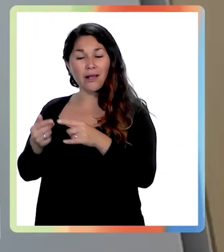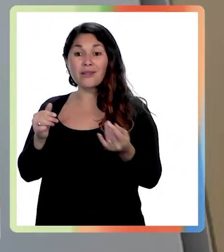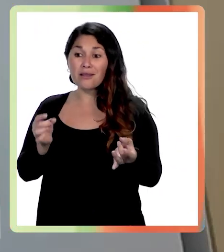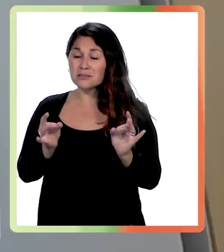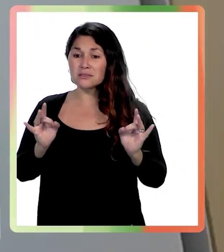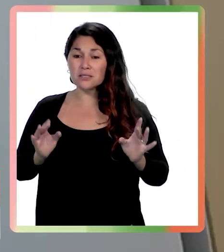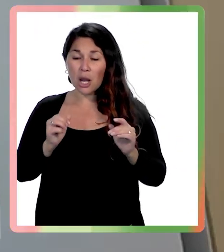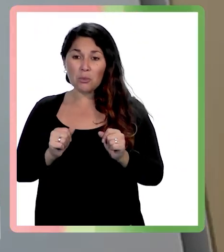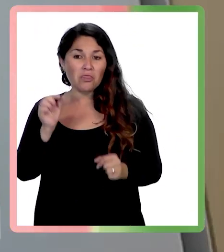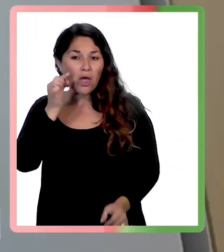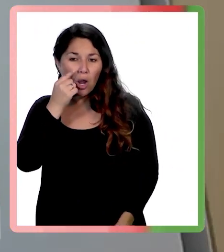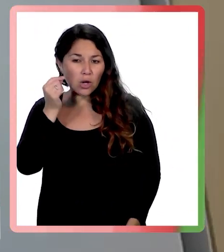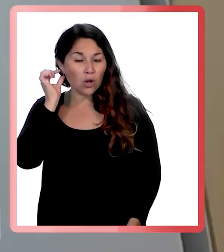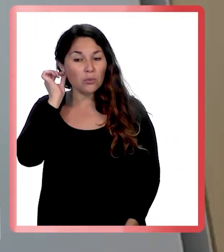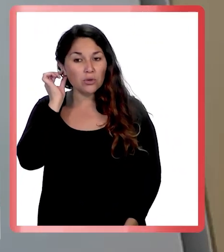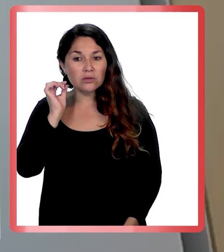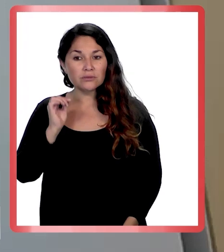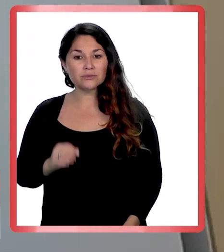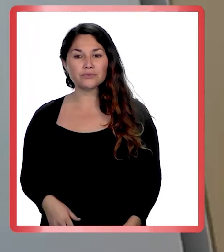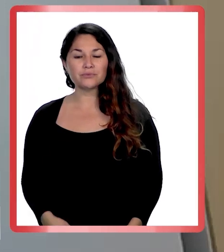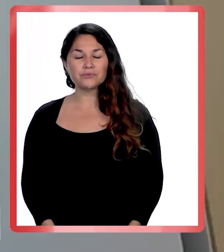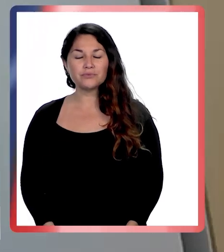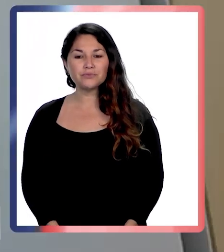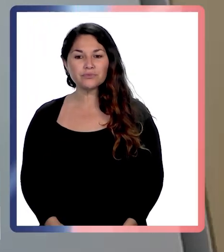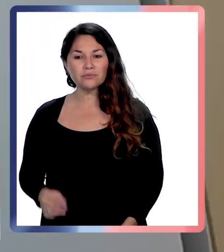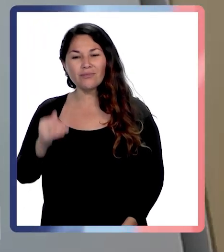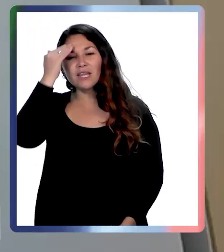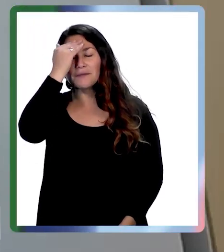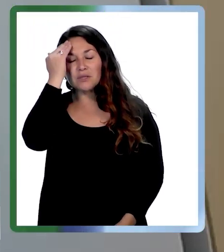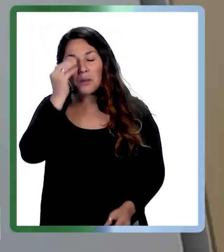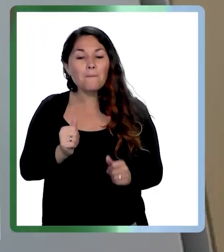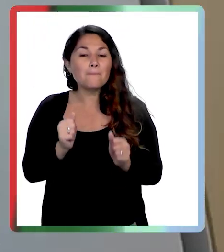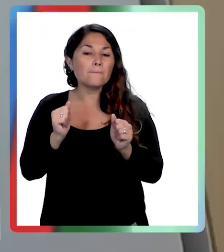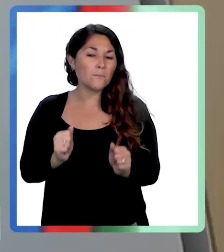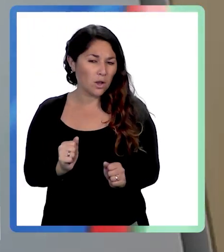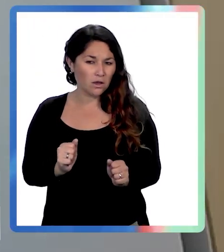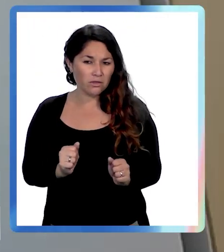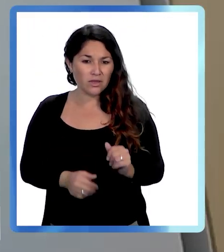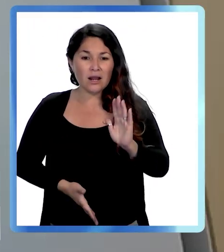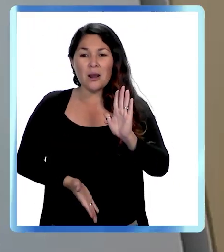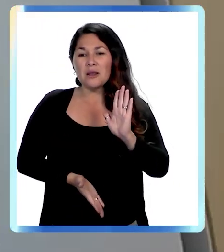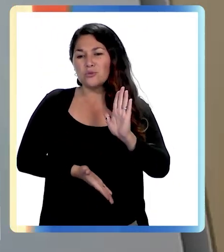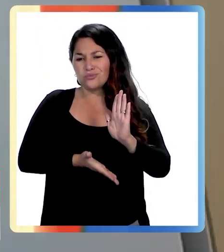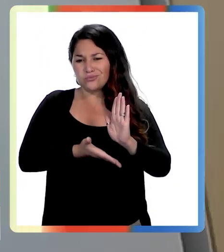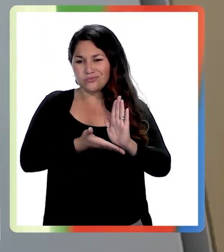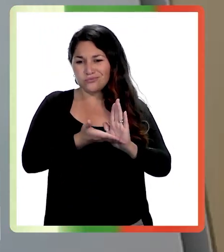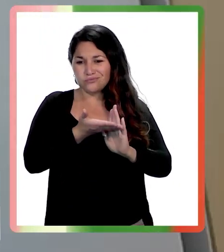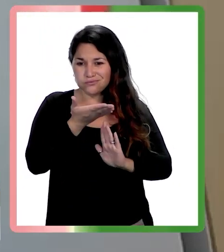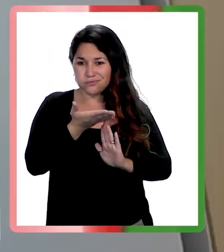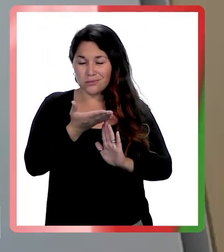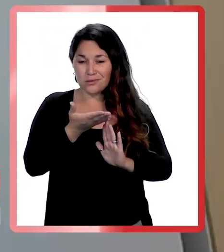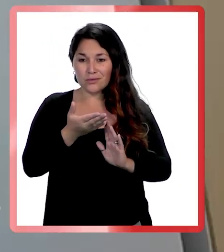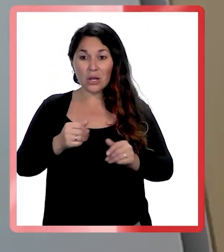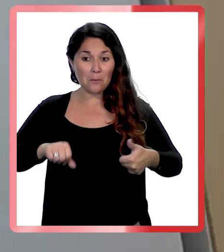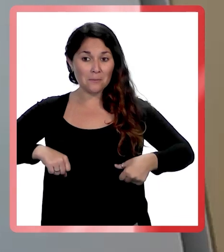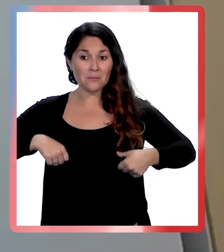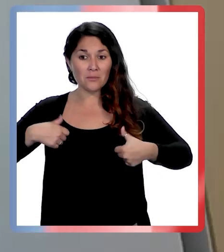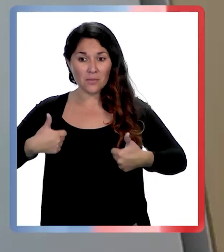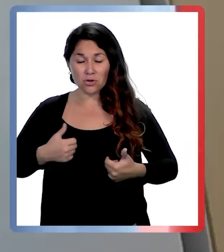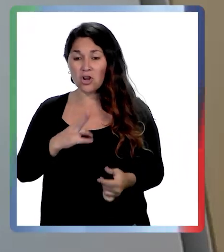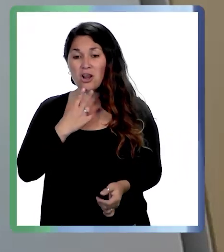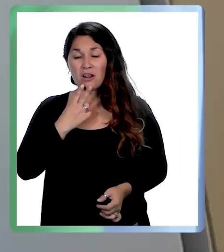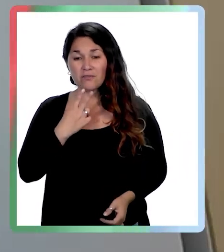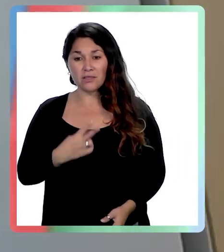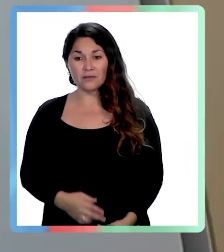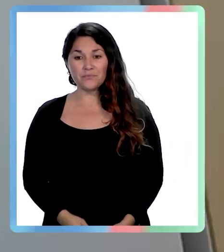ser, tanto en mujer como en hombre, enfermedades que pueden tener un debut más precoz